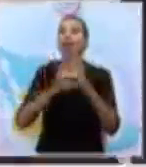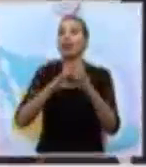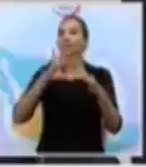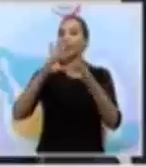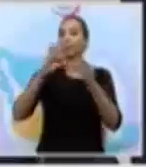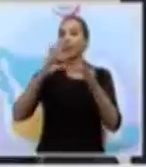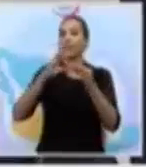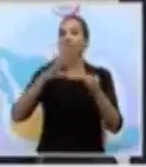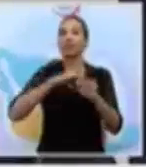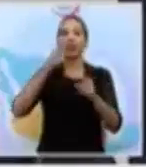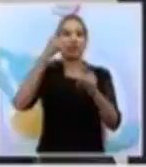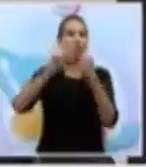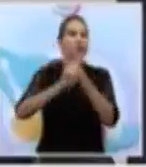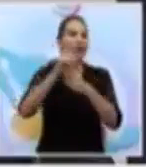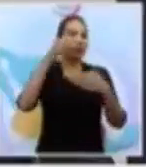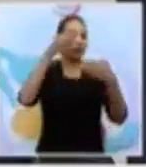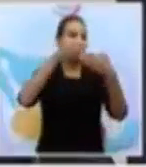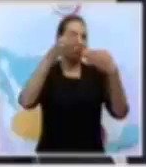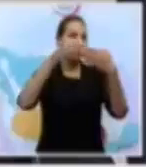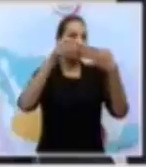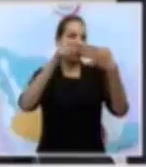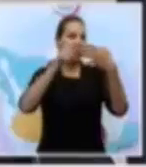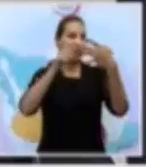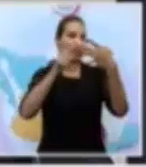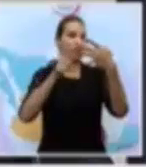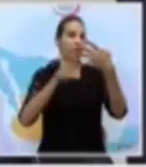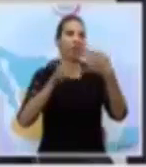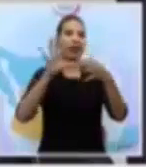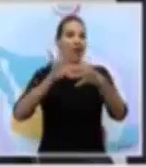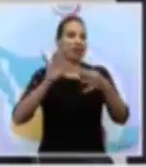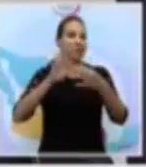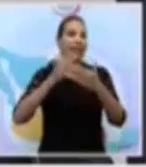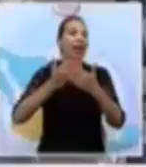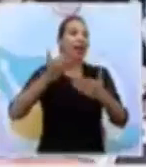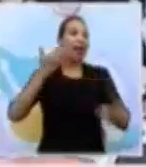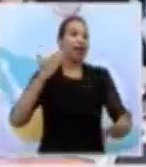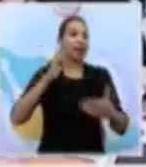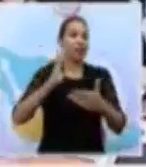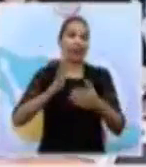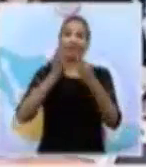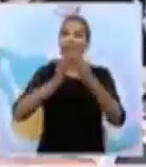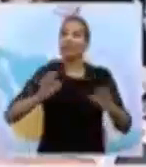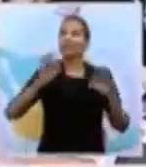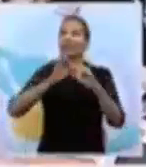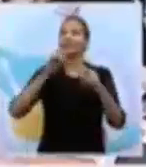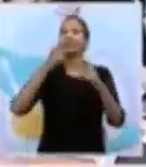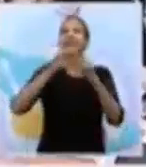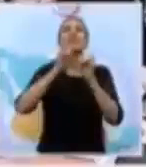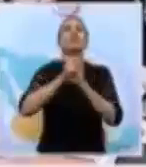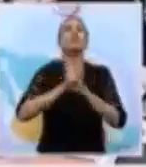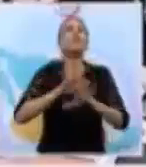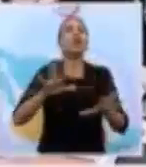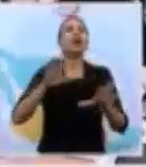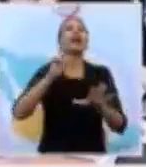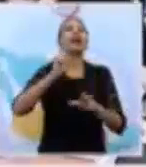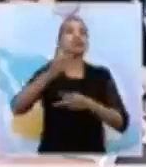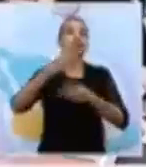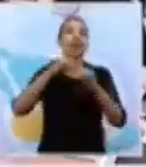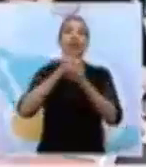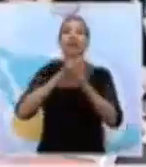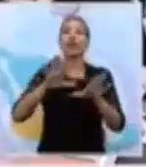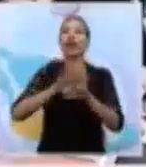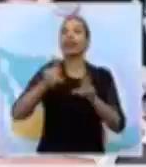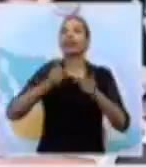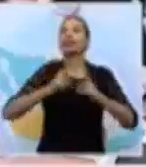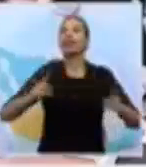enfrentar algunos retos apremiantes que ya fueron mencionados. Mucha de esta información sale del Informe de